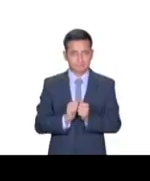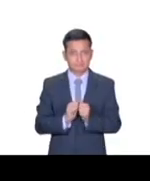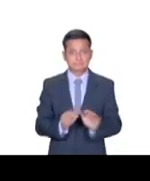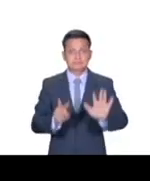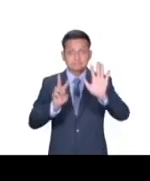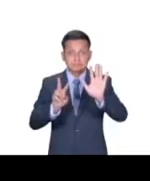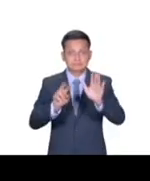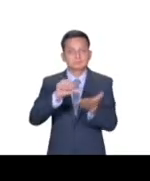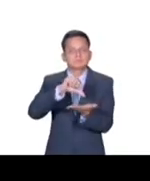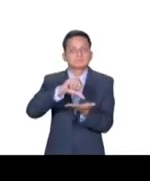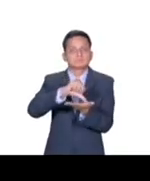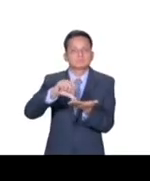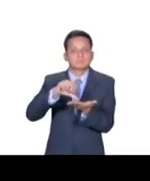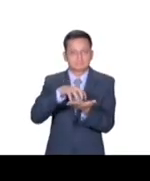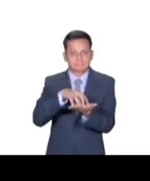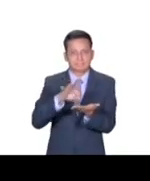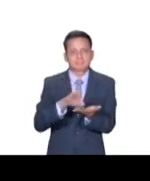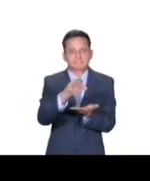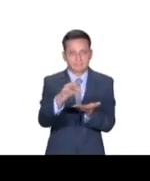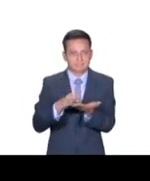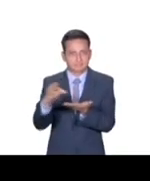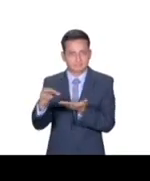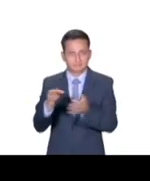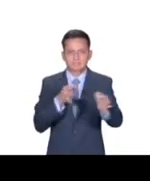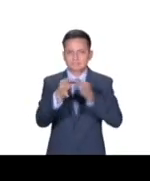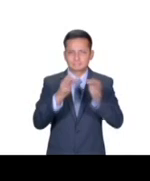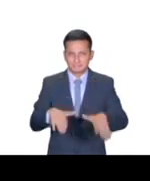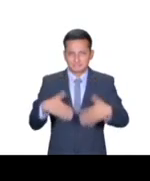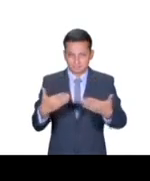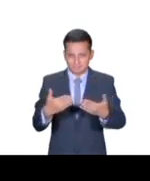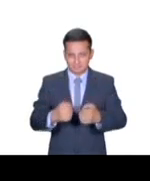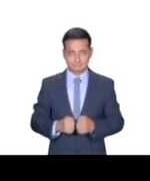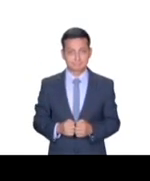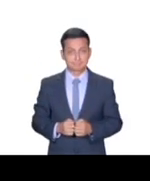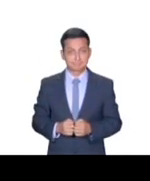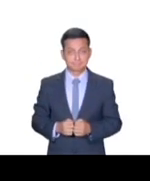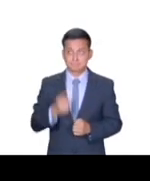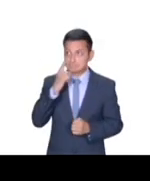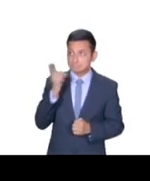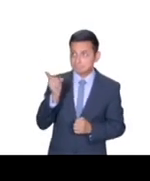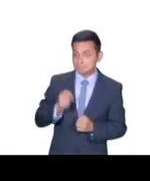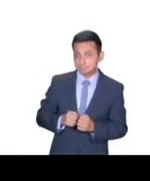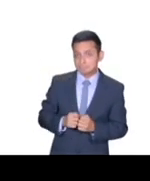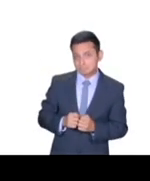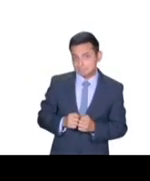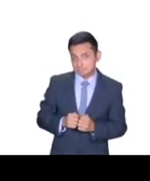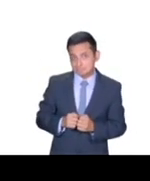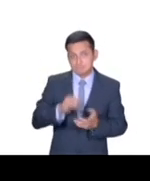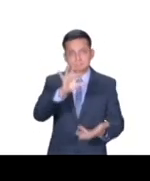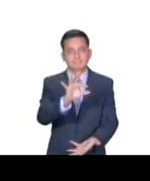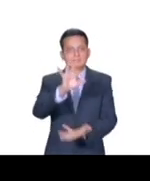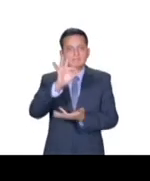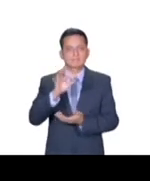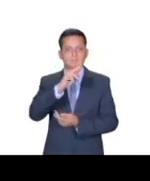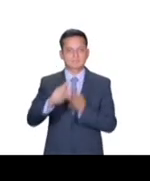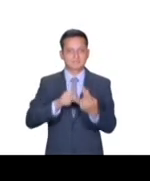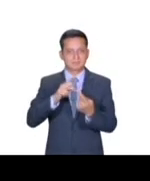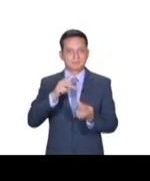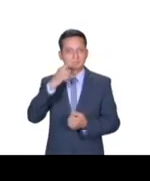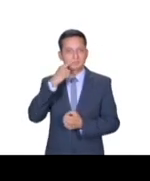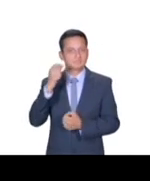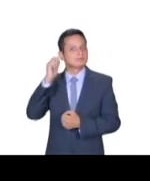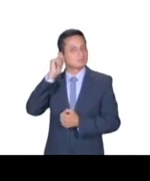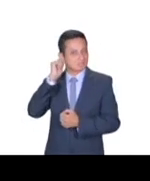nivel nacional dio a conocer el color de papeletas correspondiente a cada dignidad. Papeleta gris, para la elección de